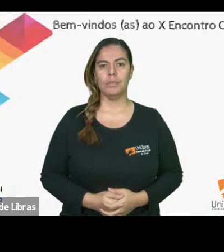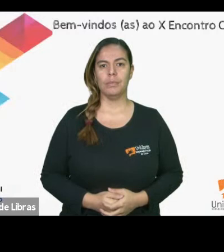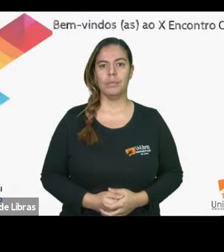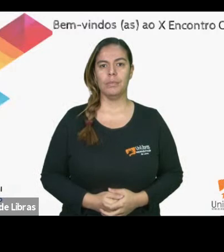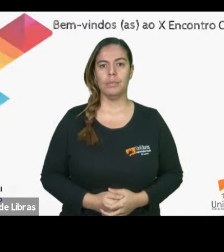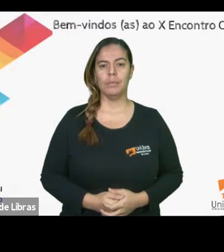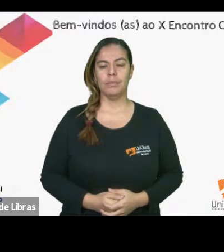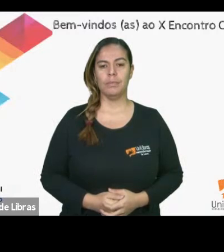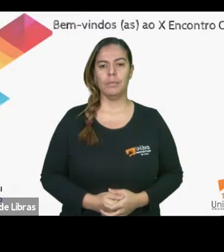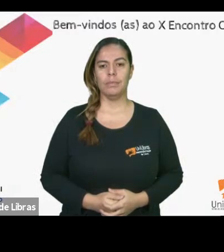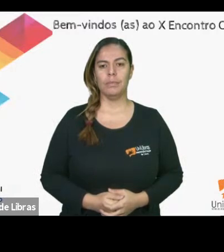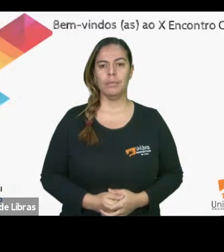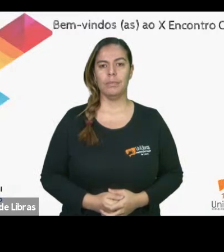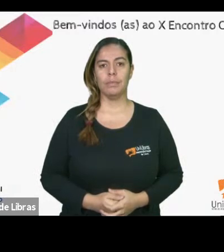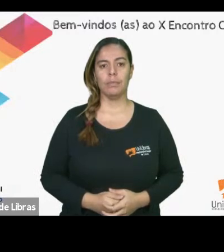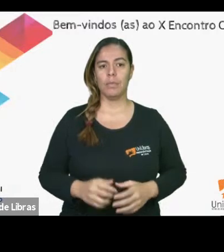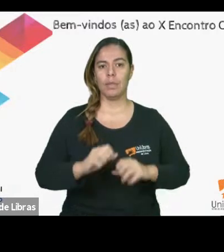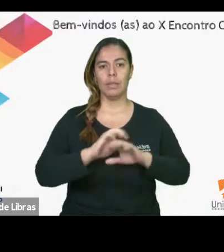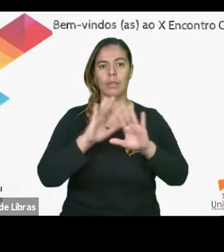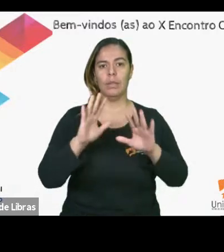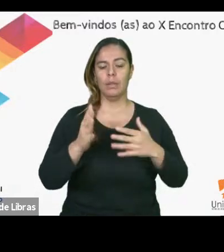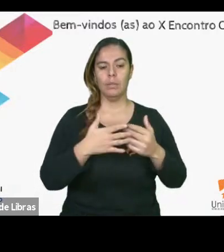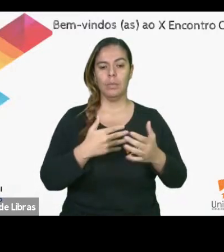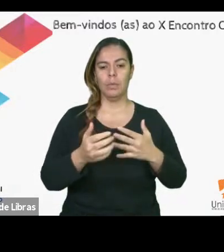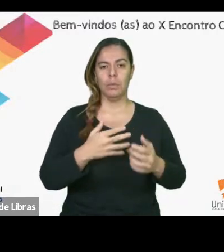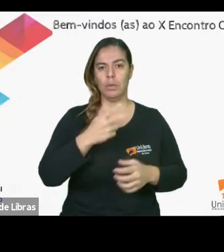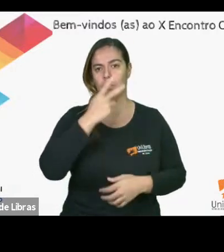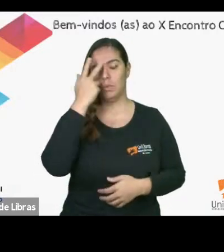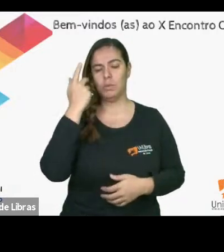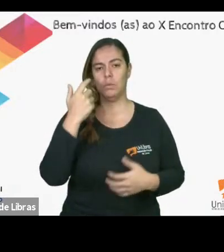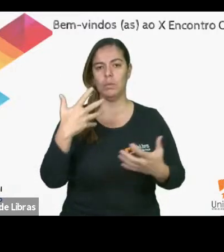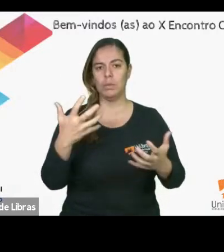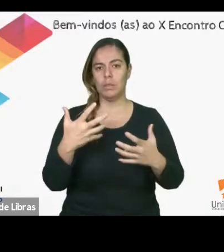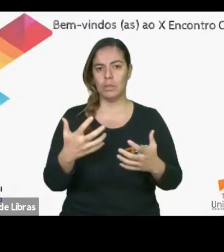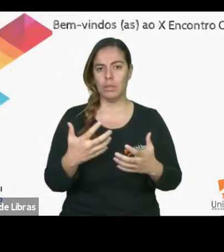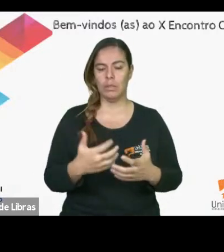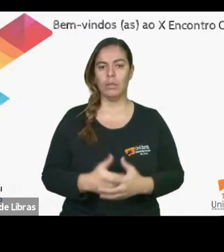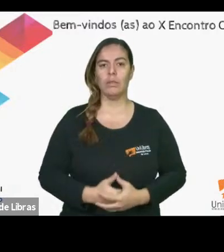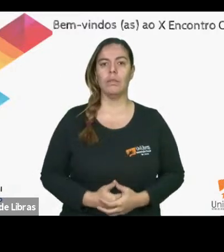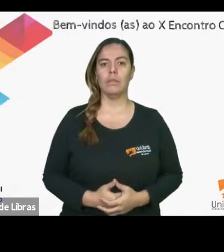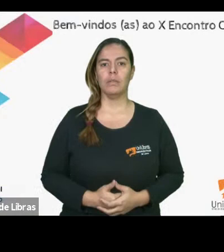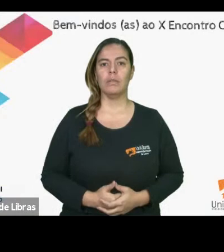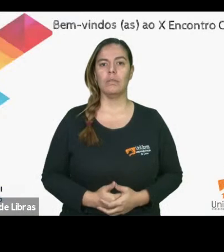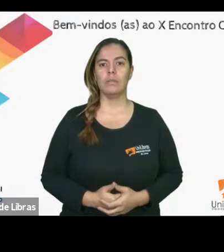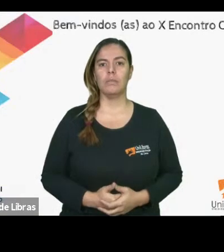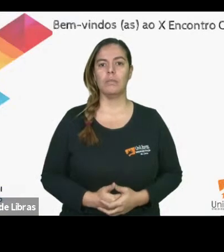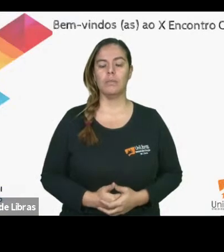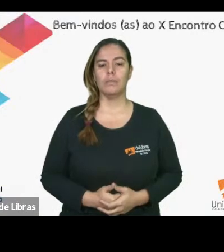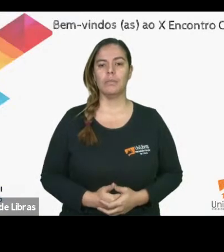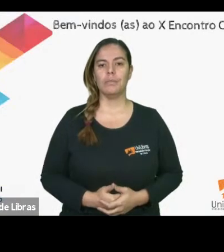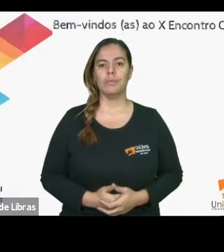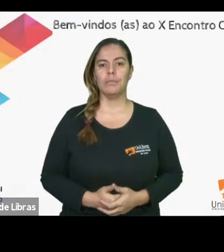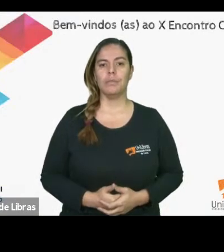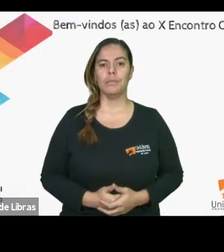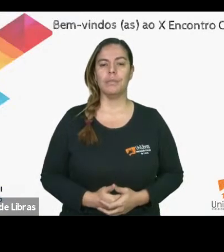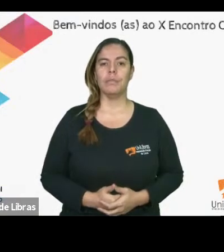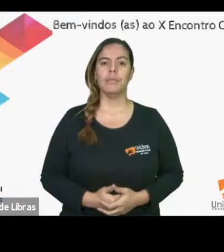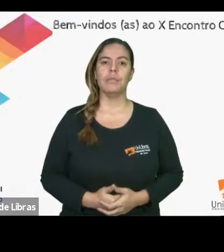Eso es palmariamente claro para cualquiera que quiera mirarlo con una mirada zoológica.